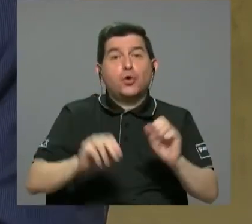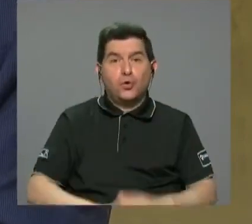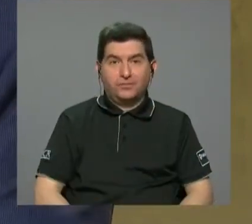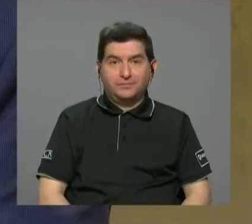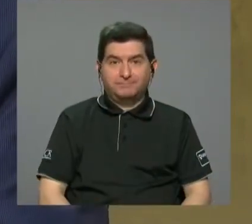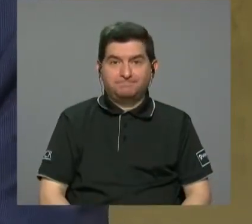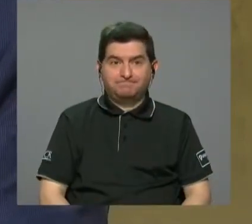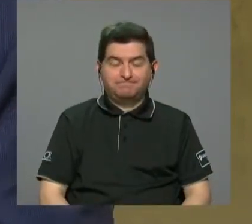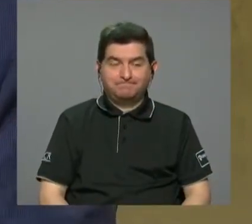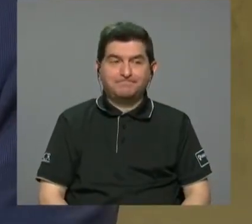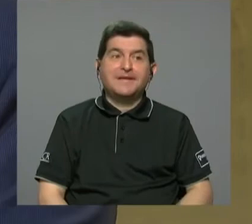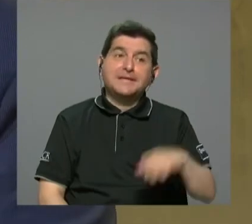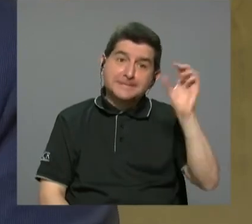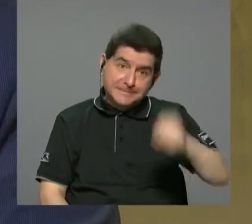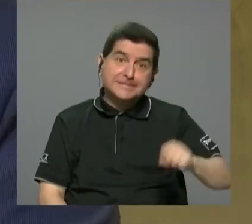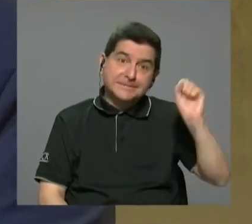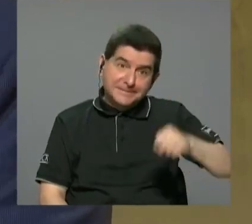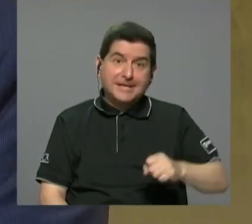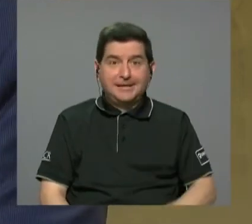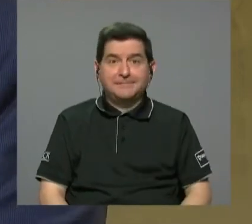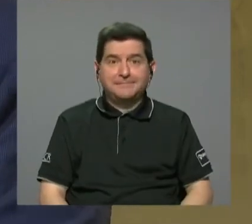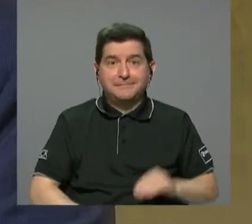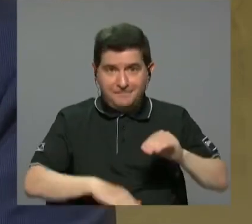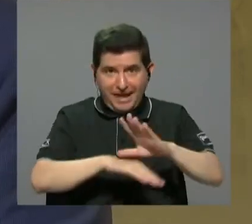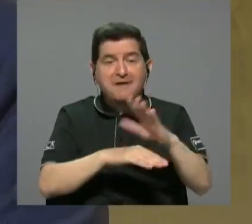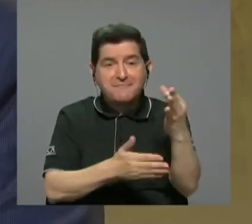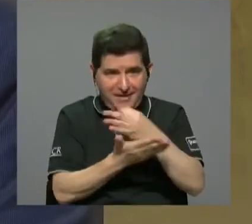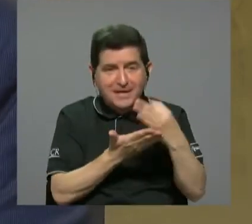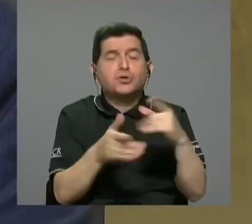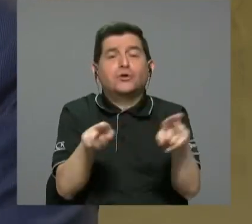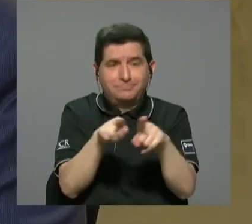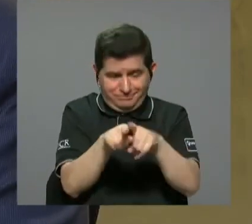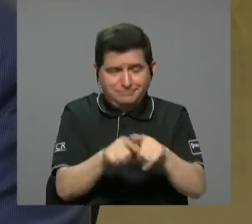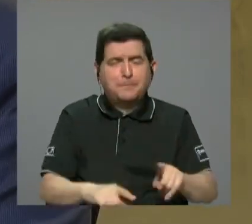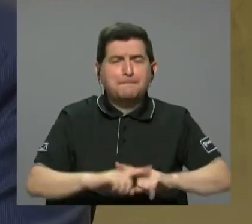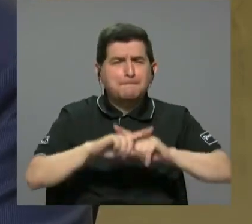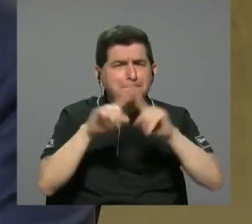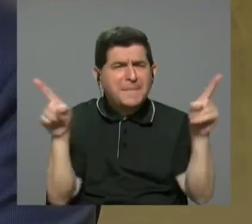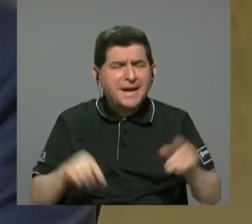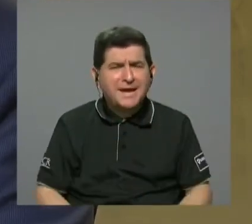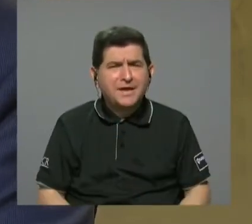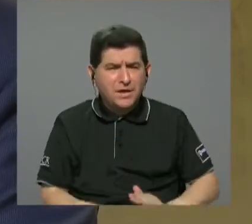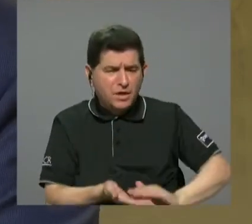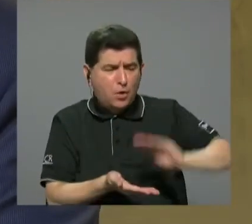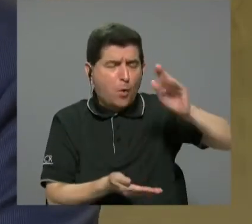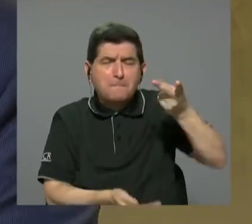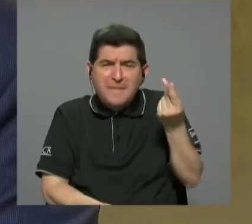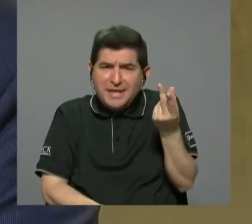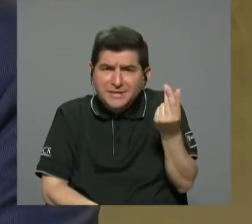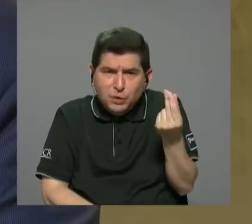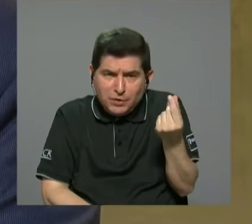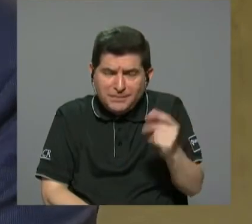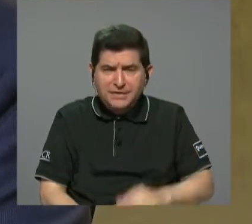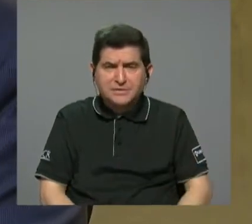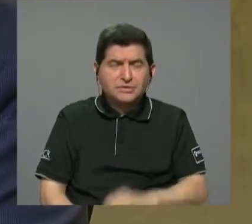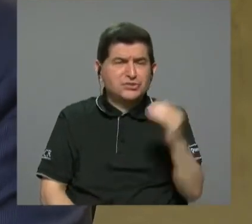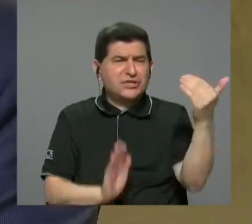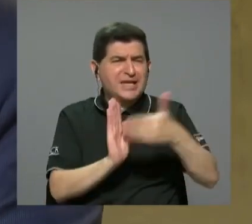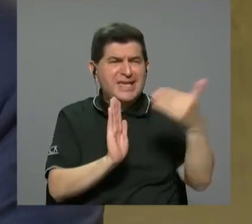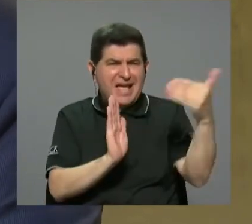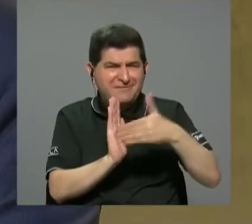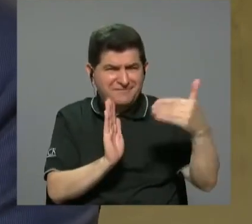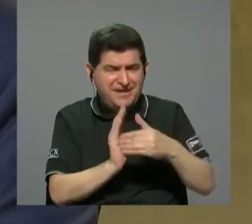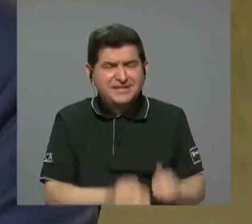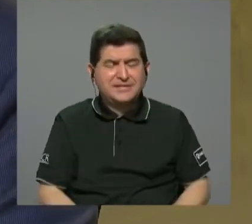que la subyacente es un efecto monetario, pero acá hay un incremento en nivel de precios y un deterioro en los términos